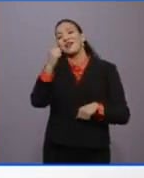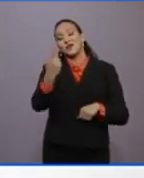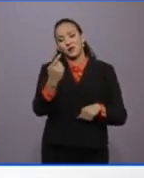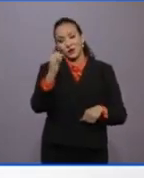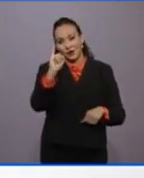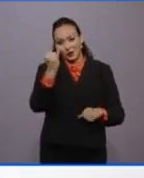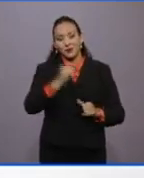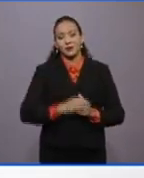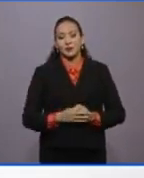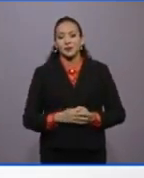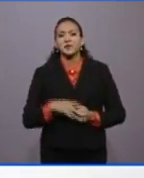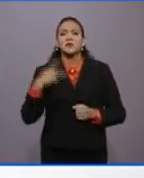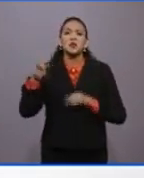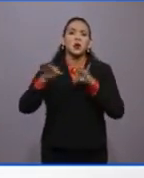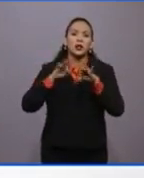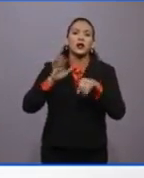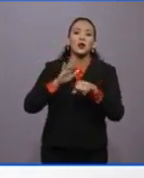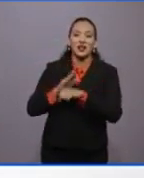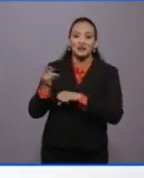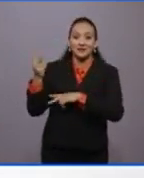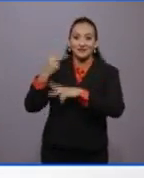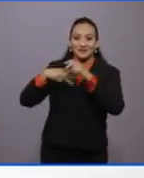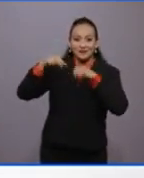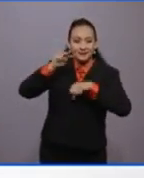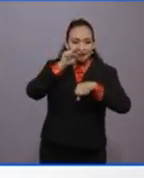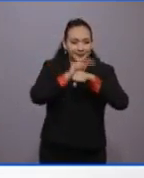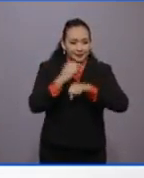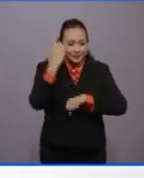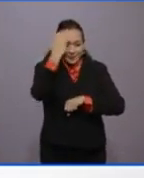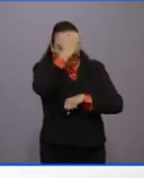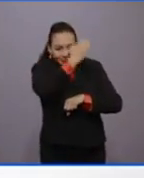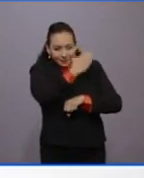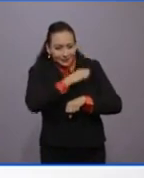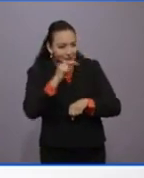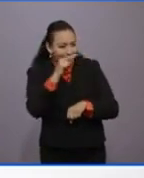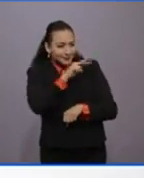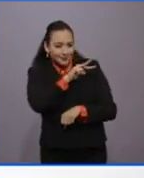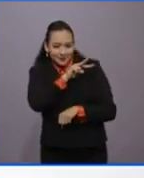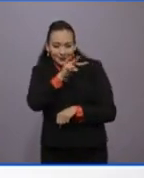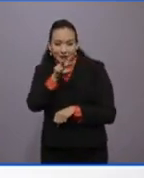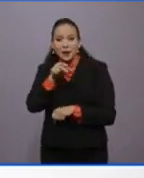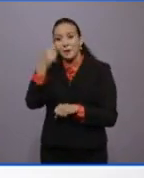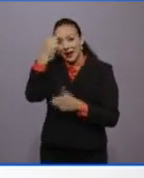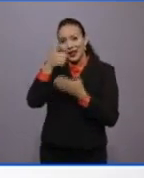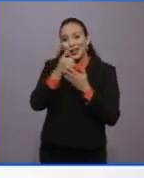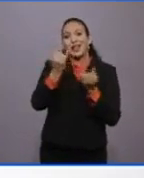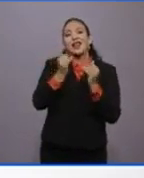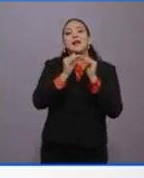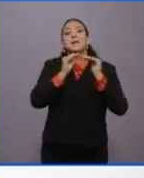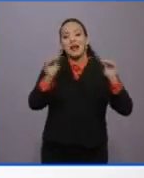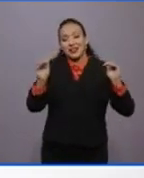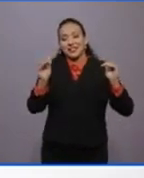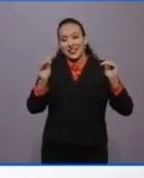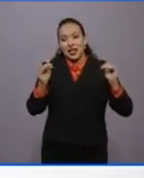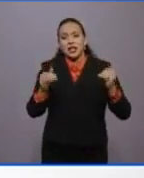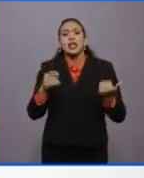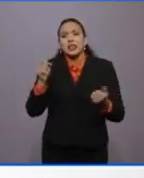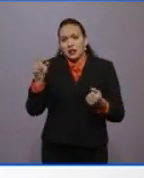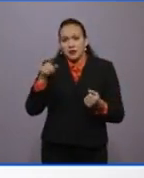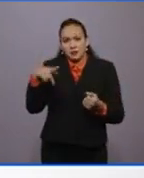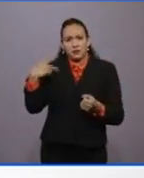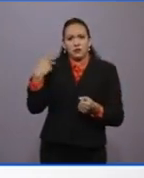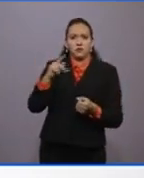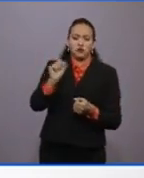de junio. Su labor será observar el proceso para aportar una visión imparcial y profesional con el objetivo de garantizar